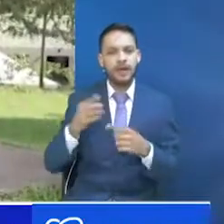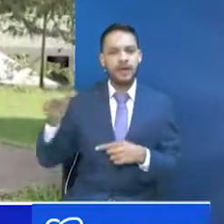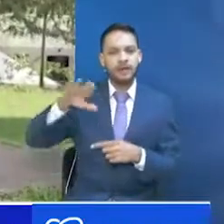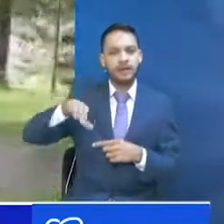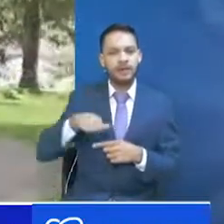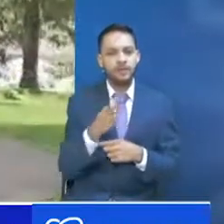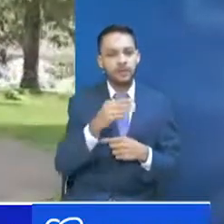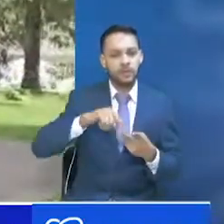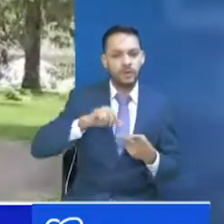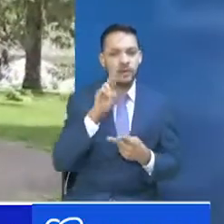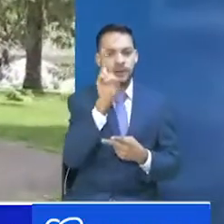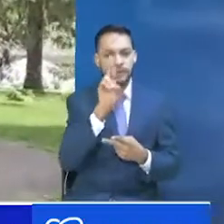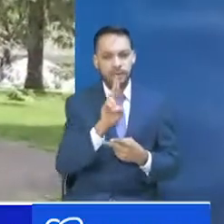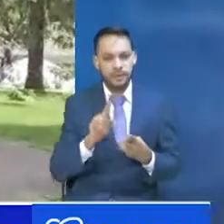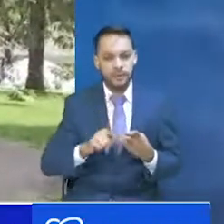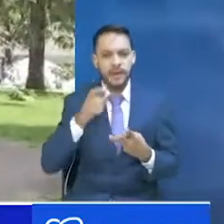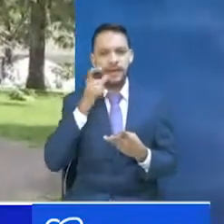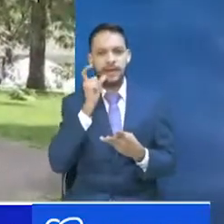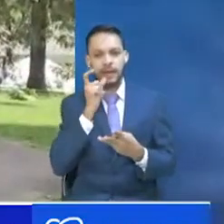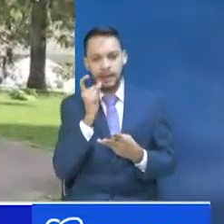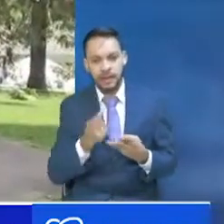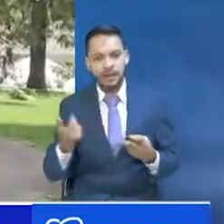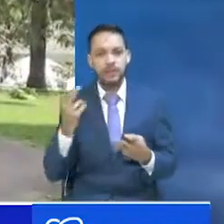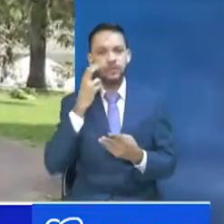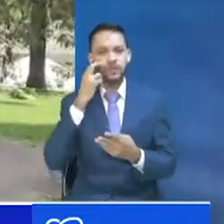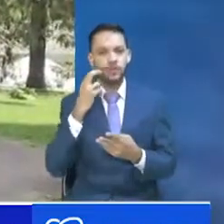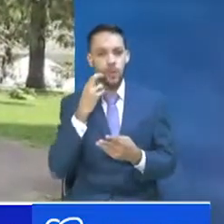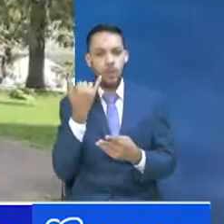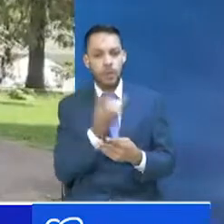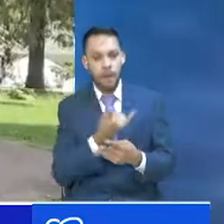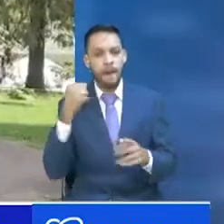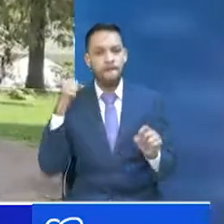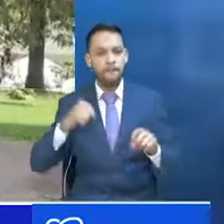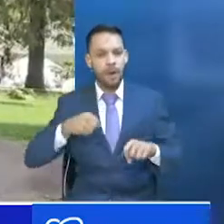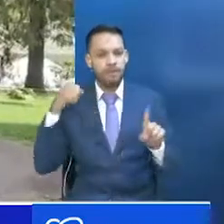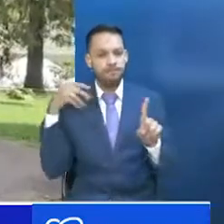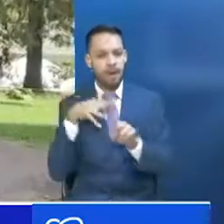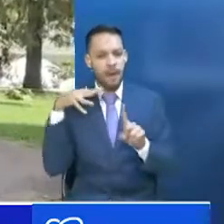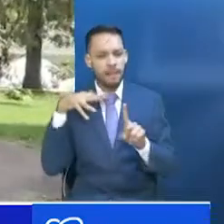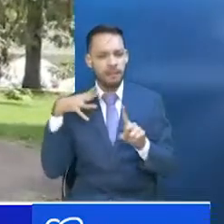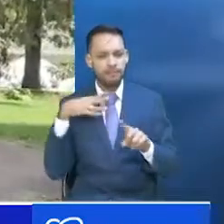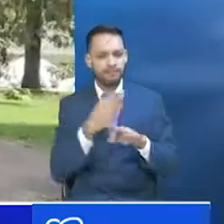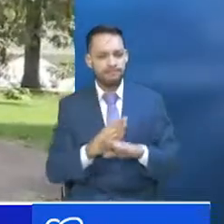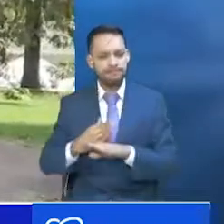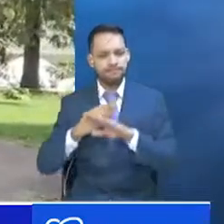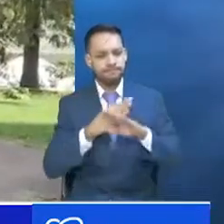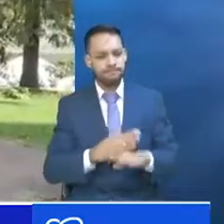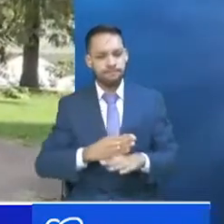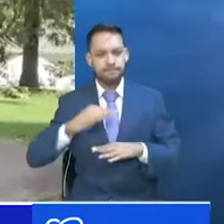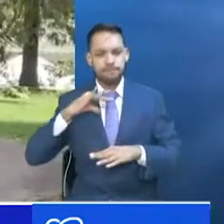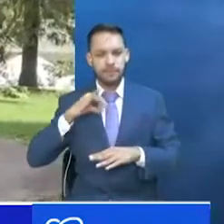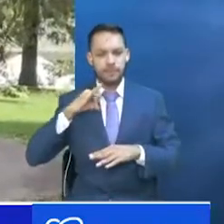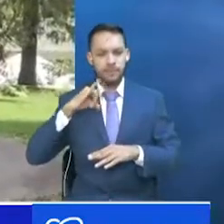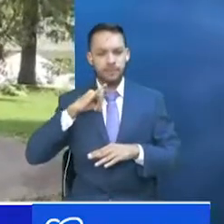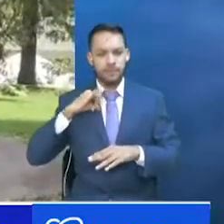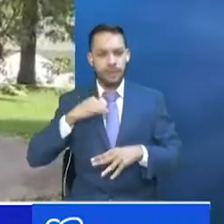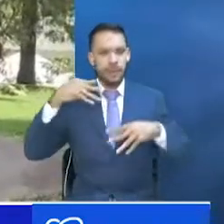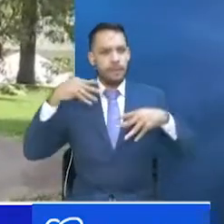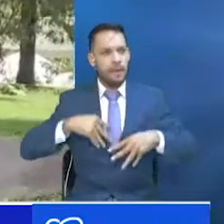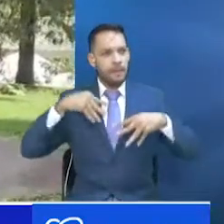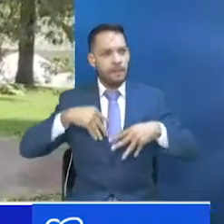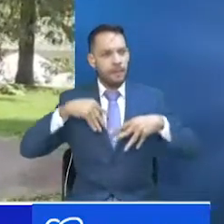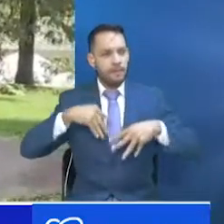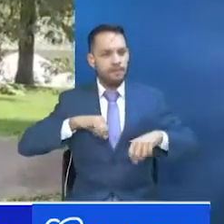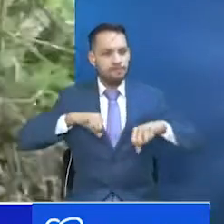en cargas con el ejército nacional especialmente la octava brigada en el eje cafetero continuar con la seguridad ante los activos estratégicos